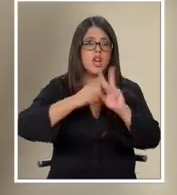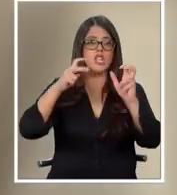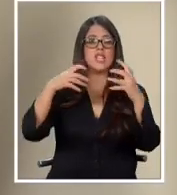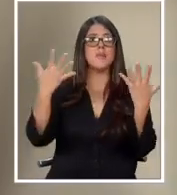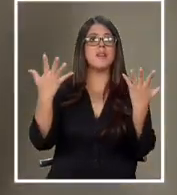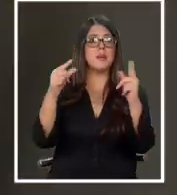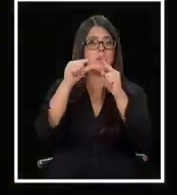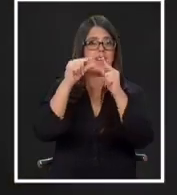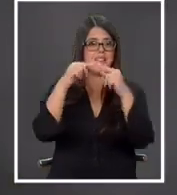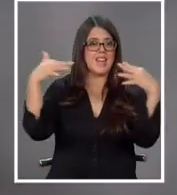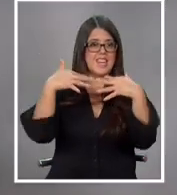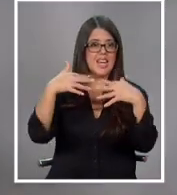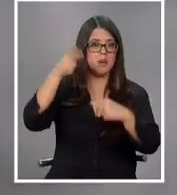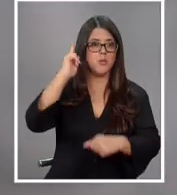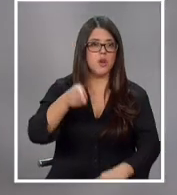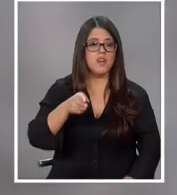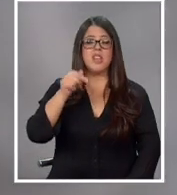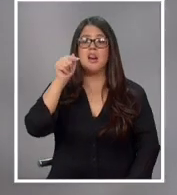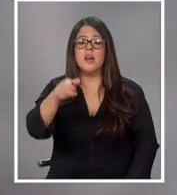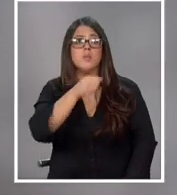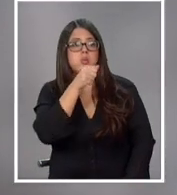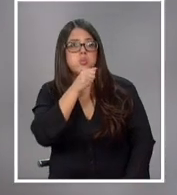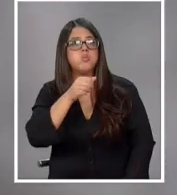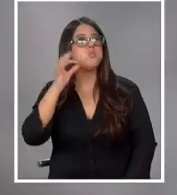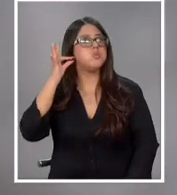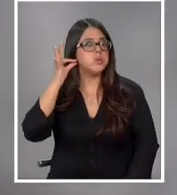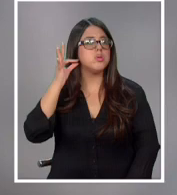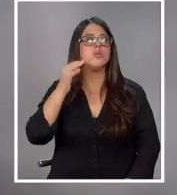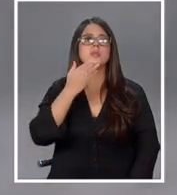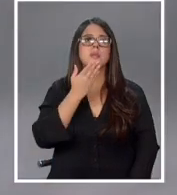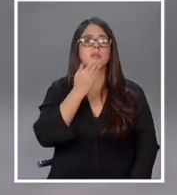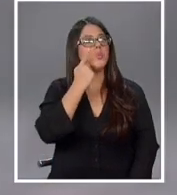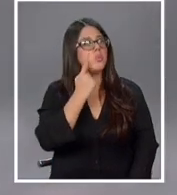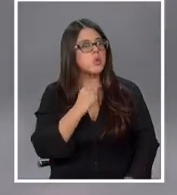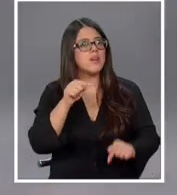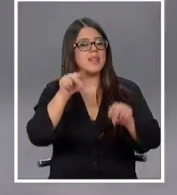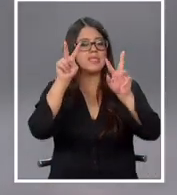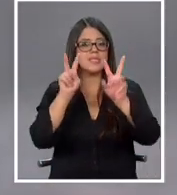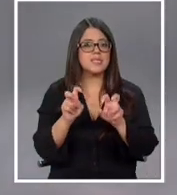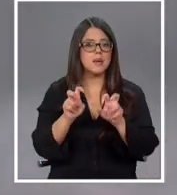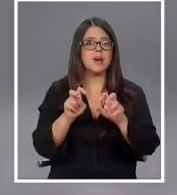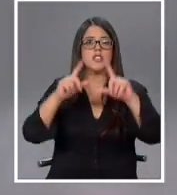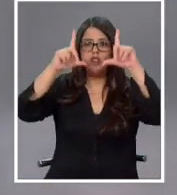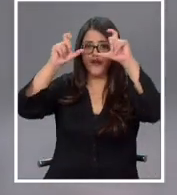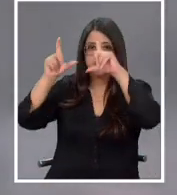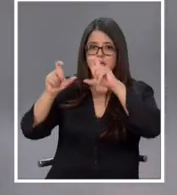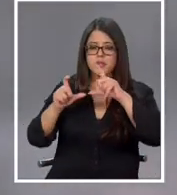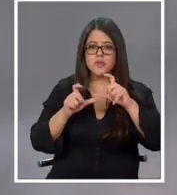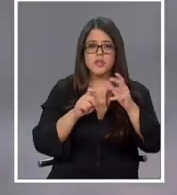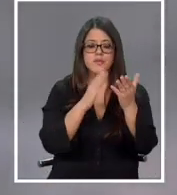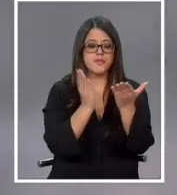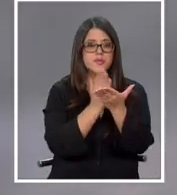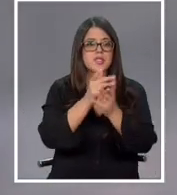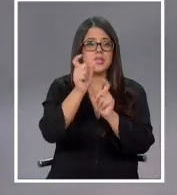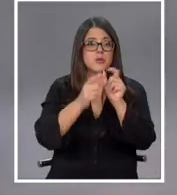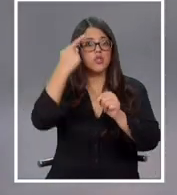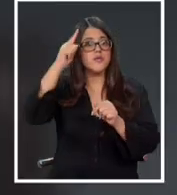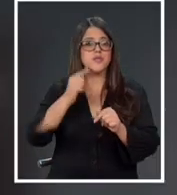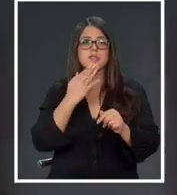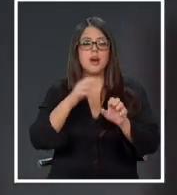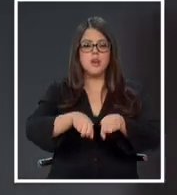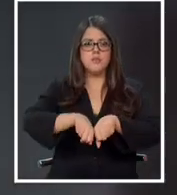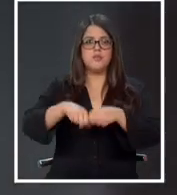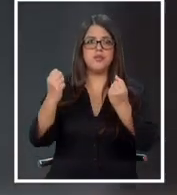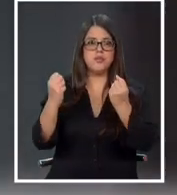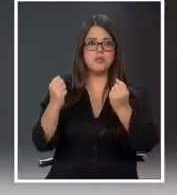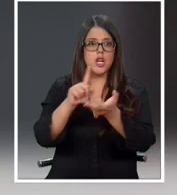está prohibida. Una periodista quiso hacer un experimento al respecto. Con fotografías de heridos y de la devastación